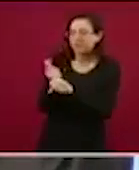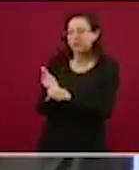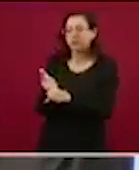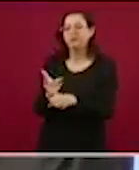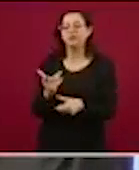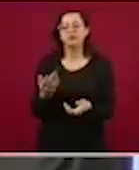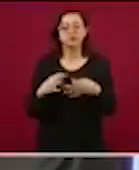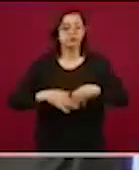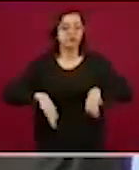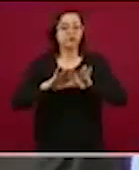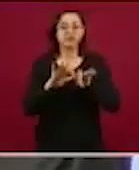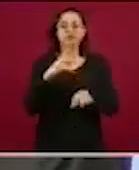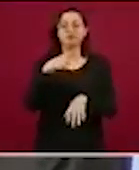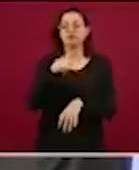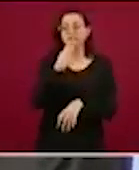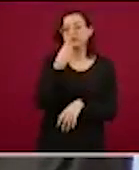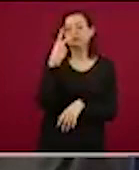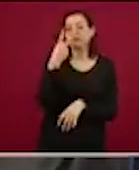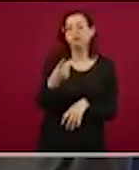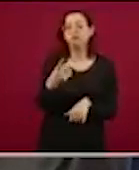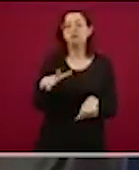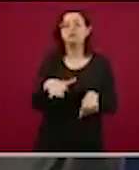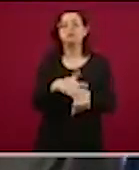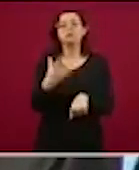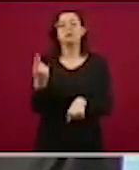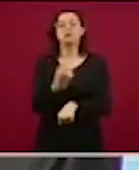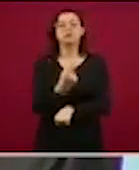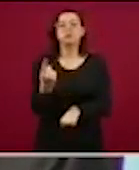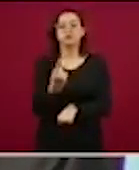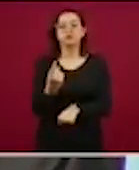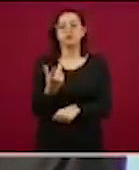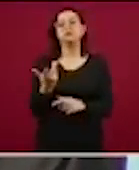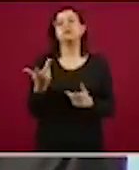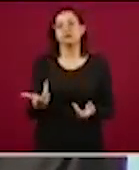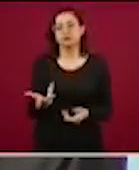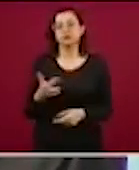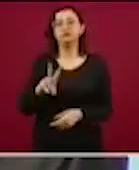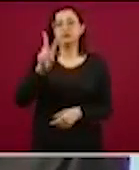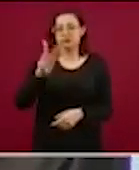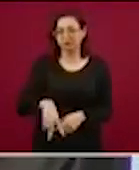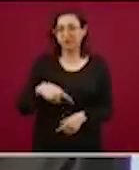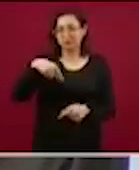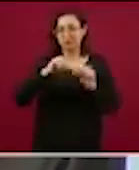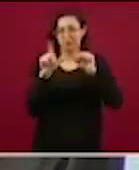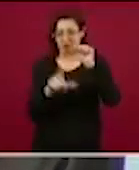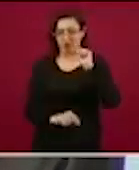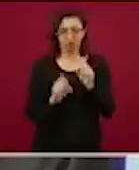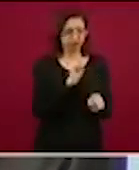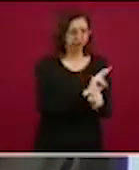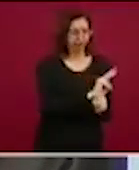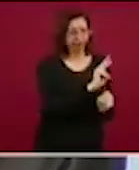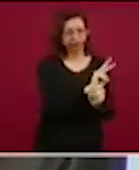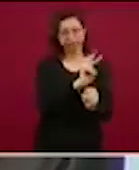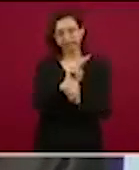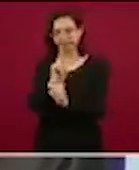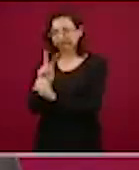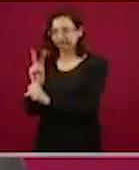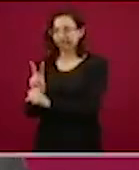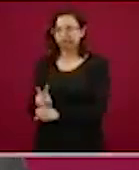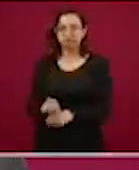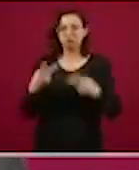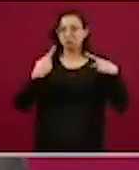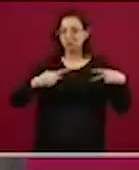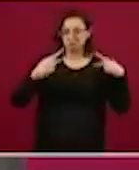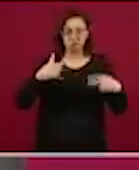coronavirus en la conferencia matutina en palacio nacional el subsecretario de la dependencia hugo lópez gatell detalló que los